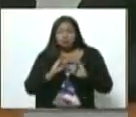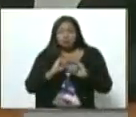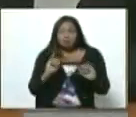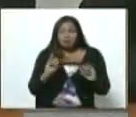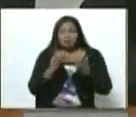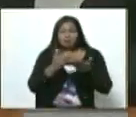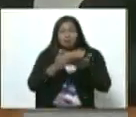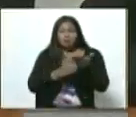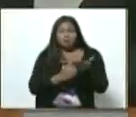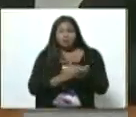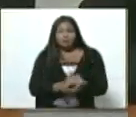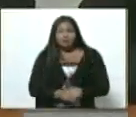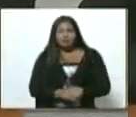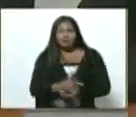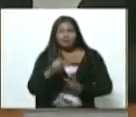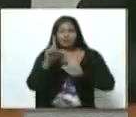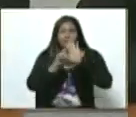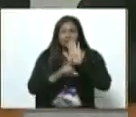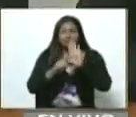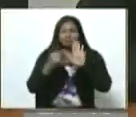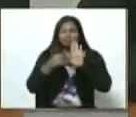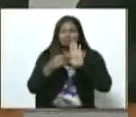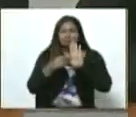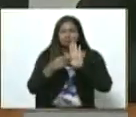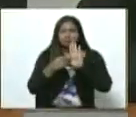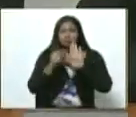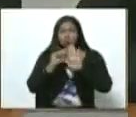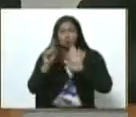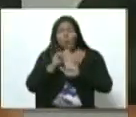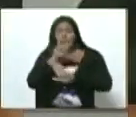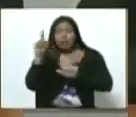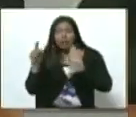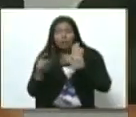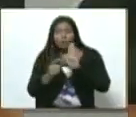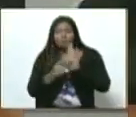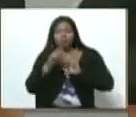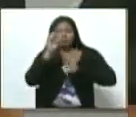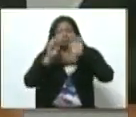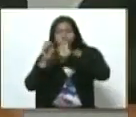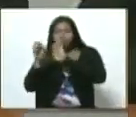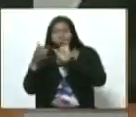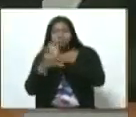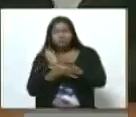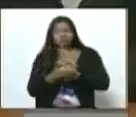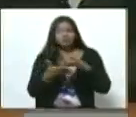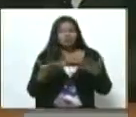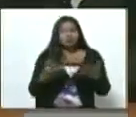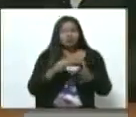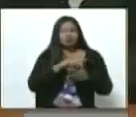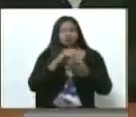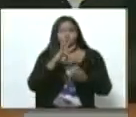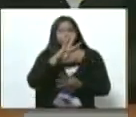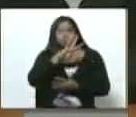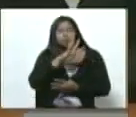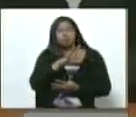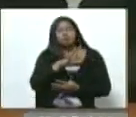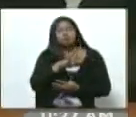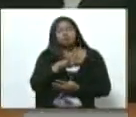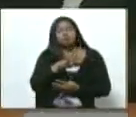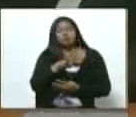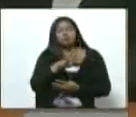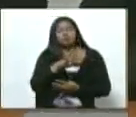no este listado, sino el análisis completo de los